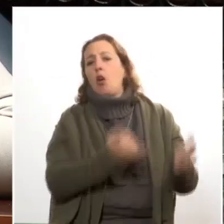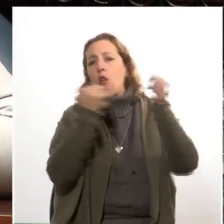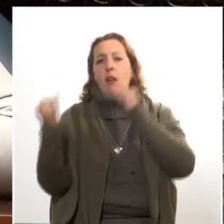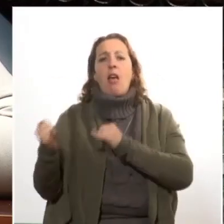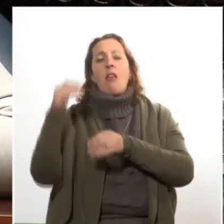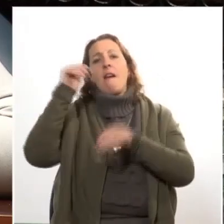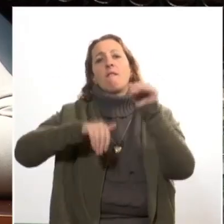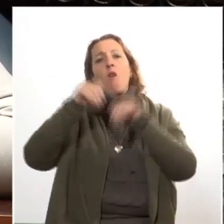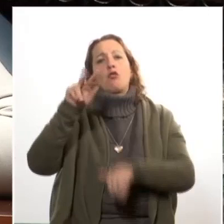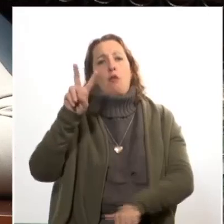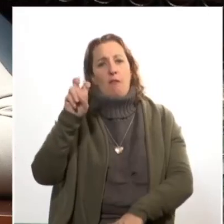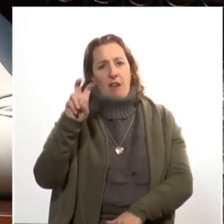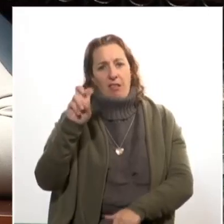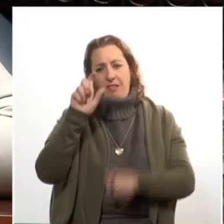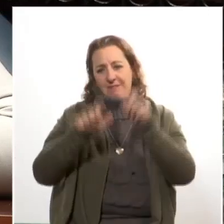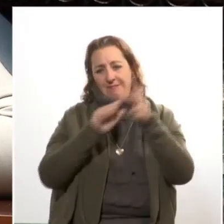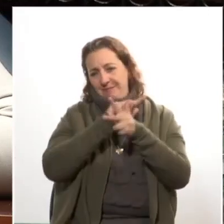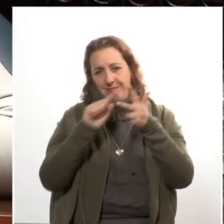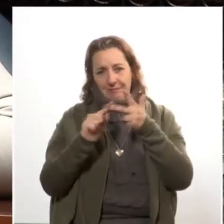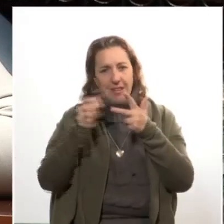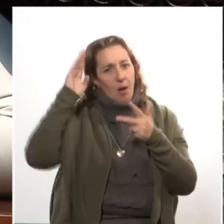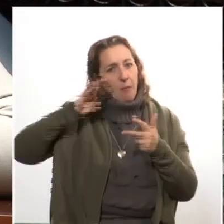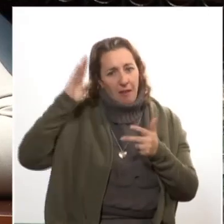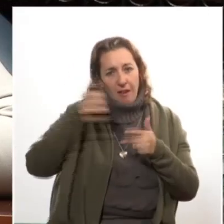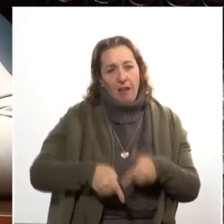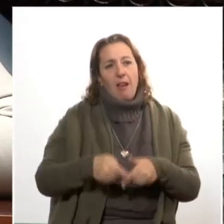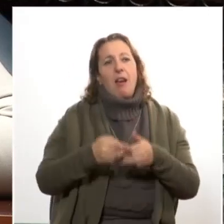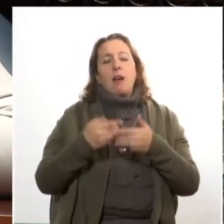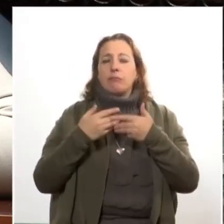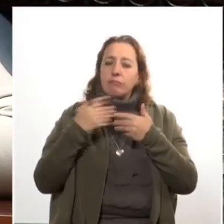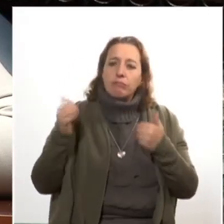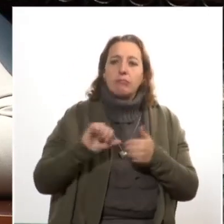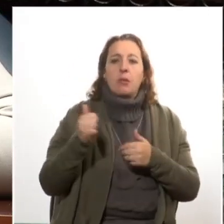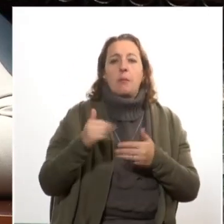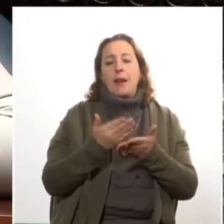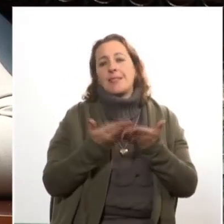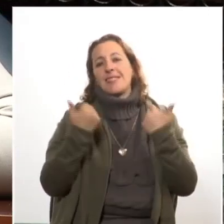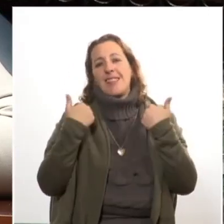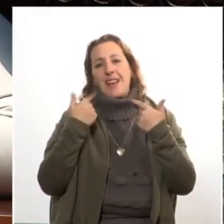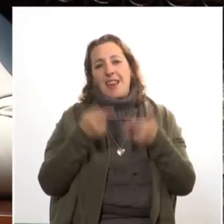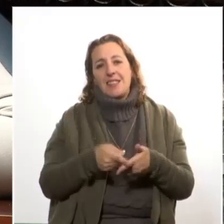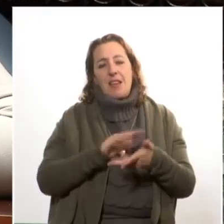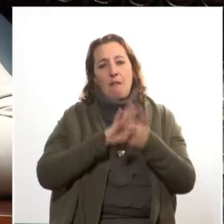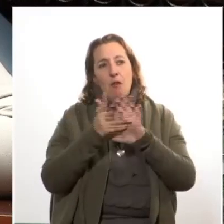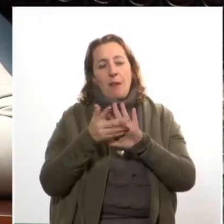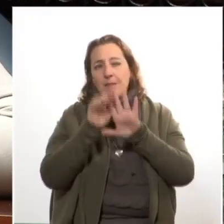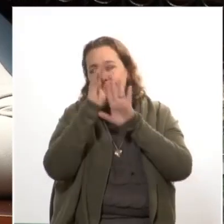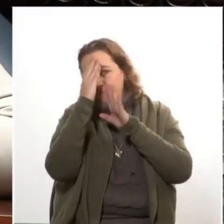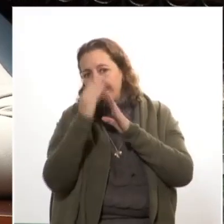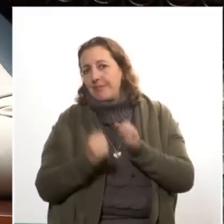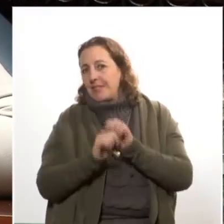verde que las homenajeadas condujeron para destrabar ese cerrojo de la memoria histórica. La de un Uruguay